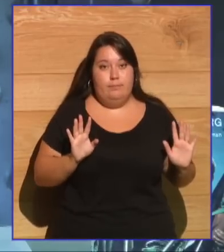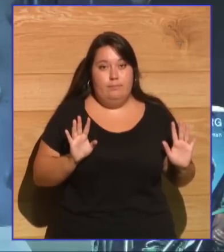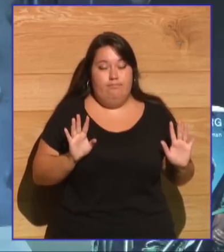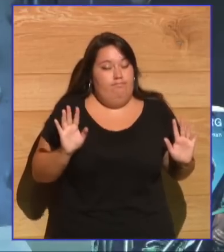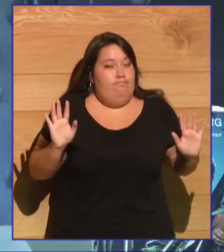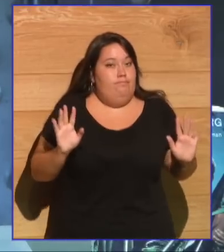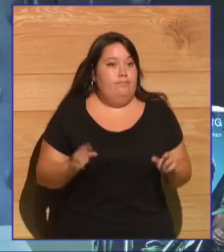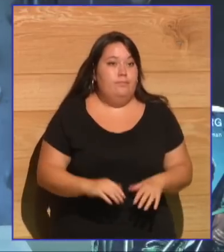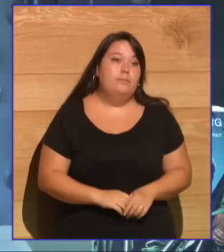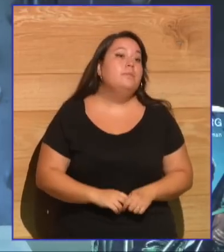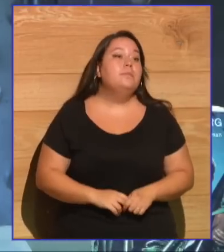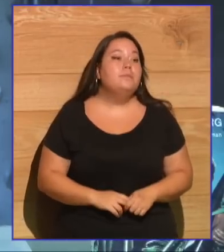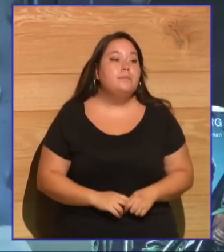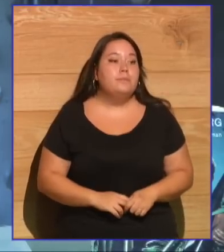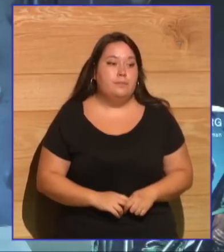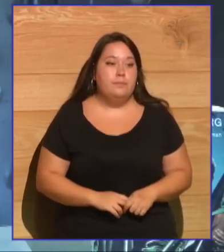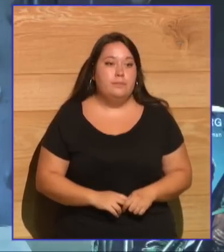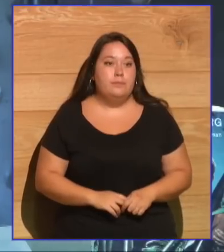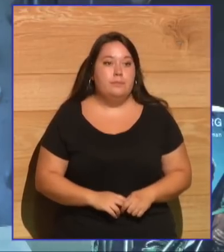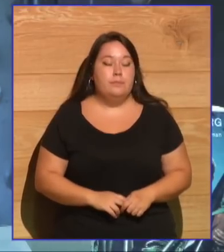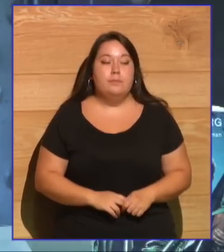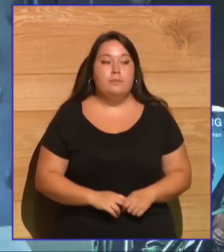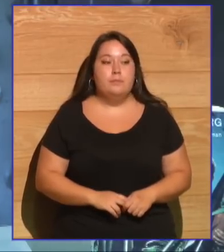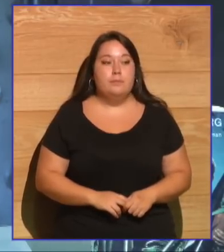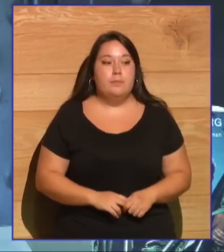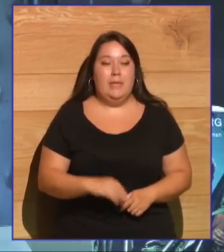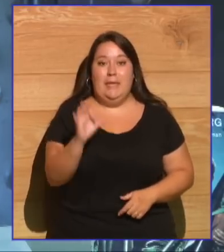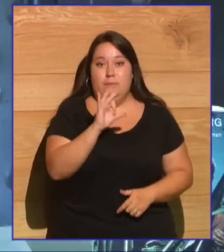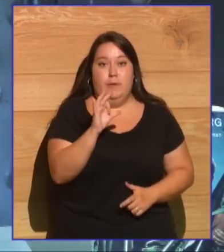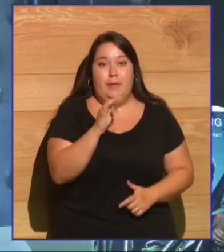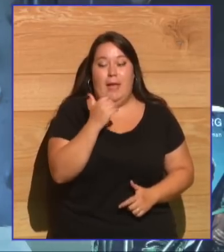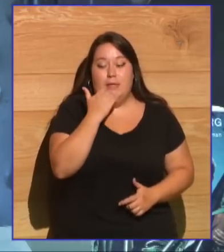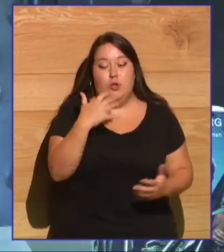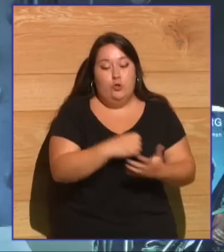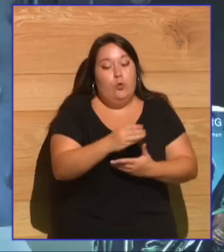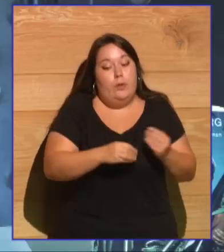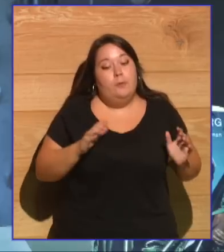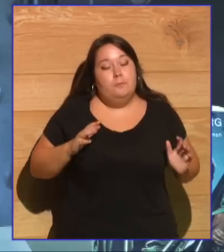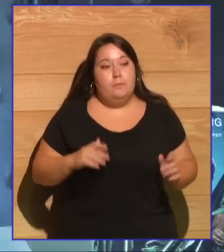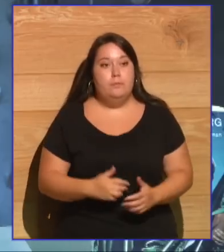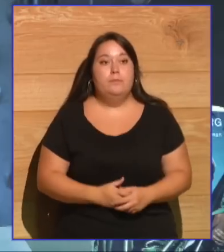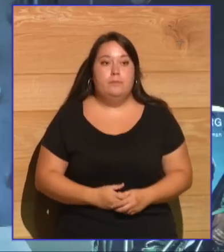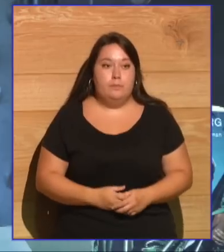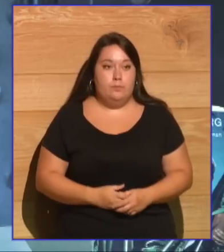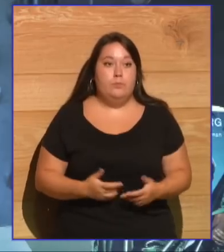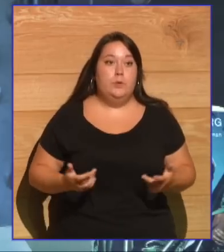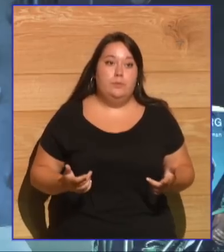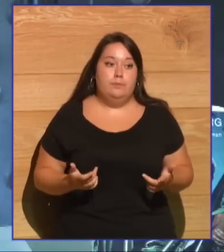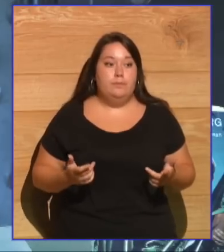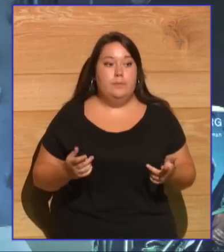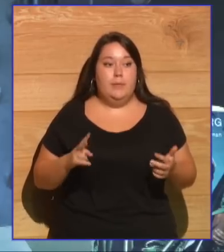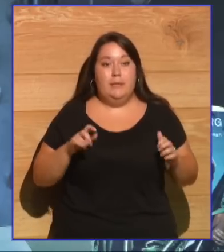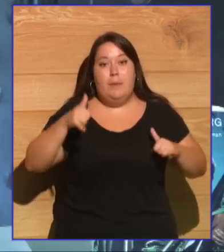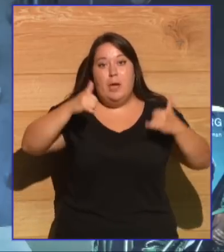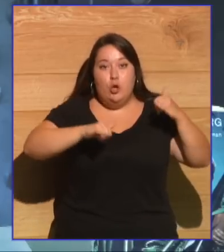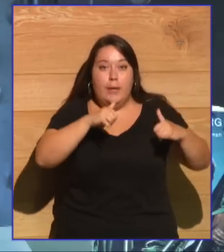lo que está claro es que la intervención de exponer fue máxima pero claro convertir esto en la caricatura de la marioneta y es muy